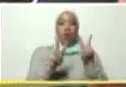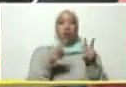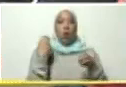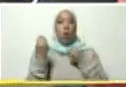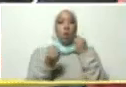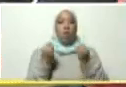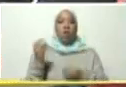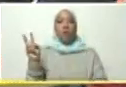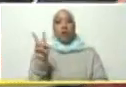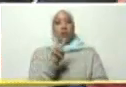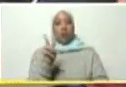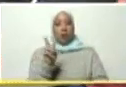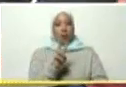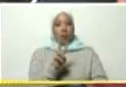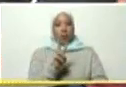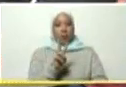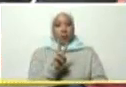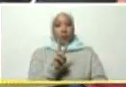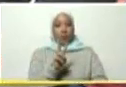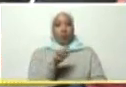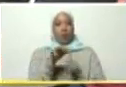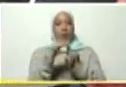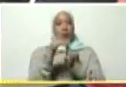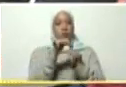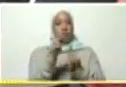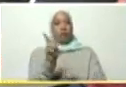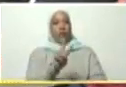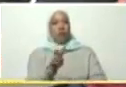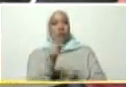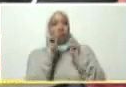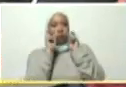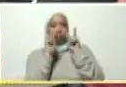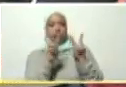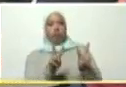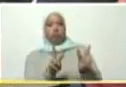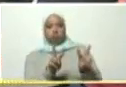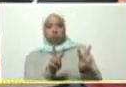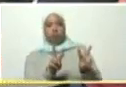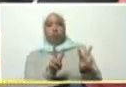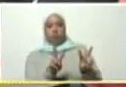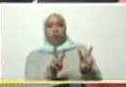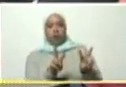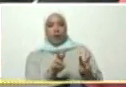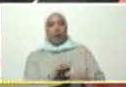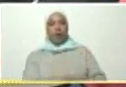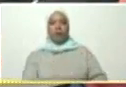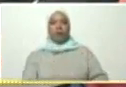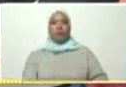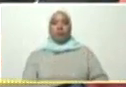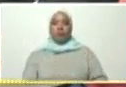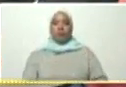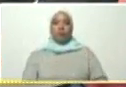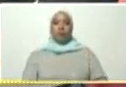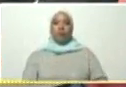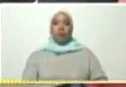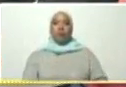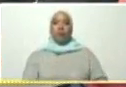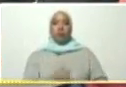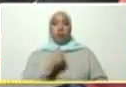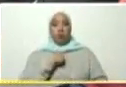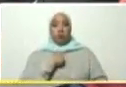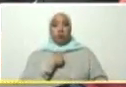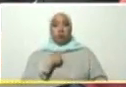te están viendo nos están viendo nos están observando Yo vengo